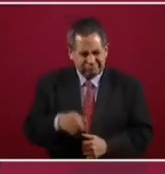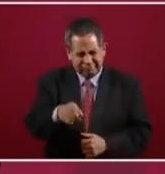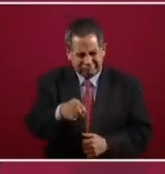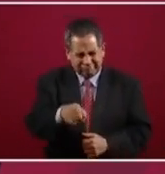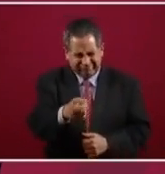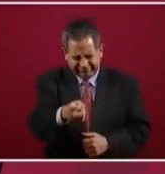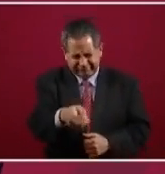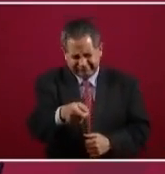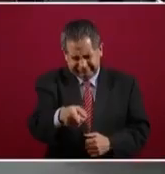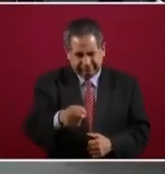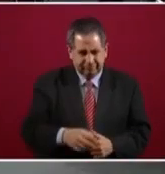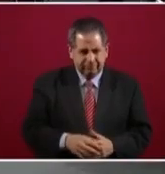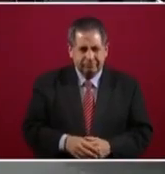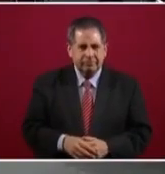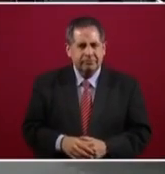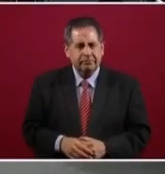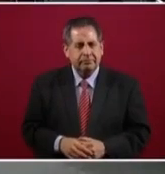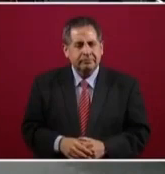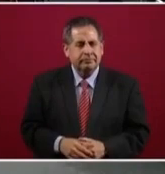Ese operativo.